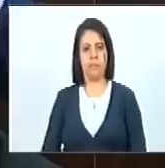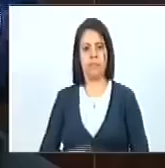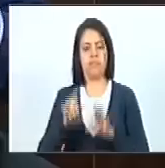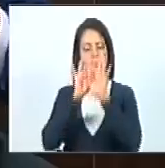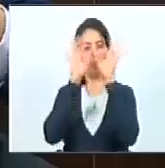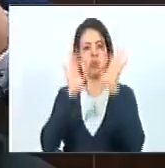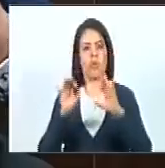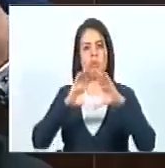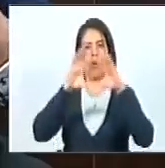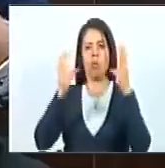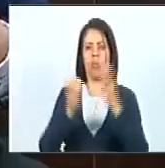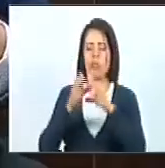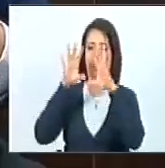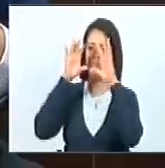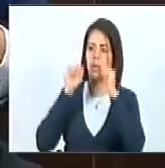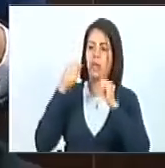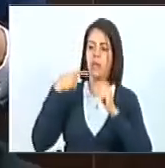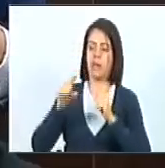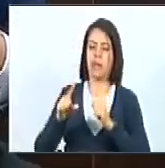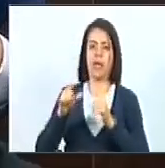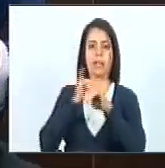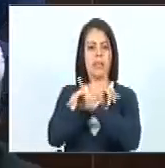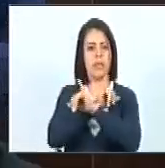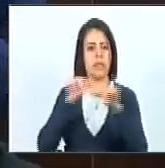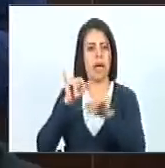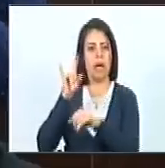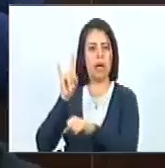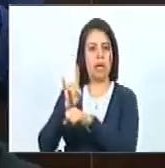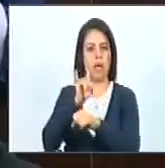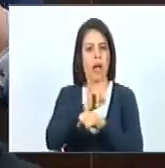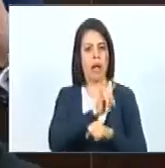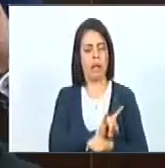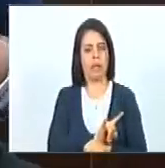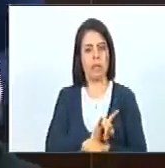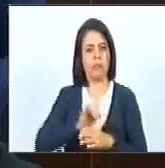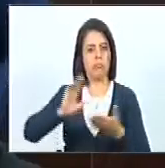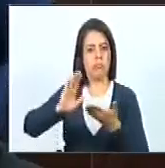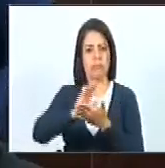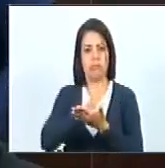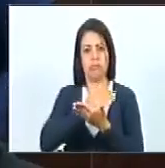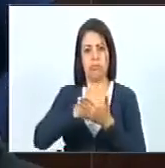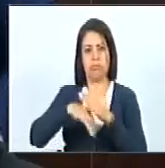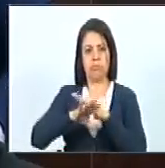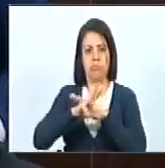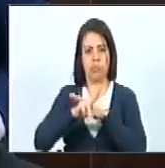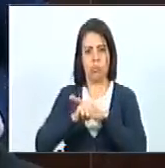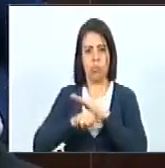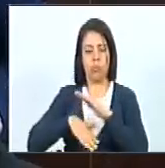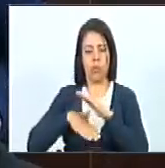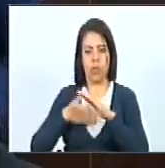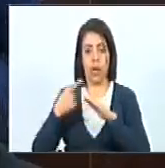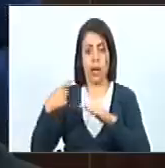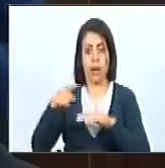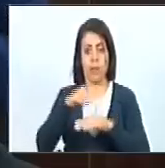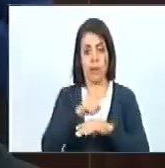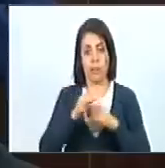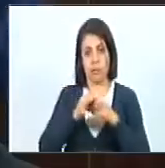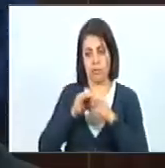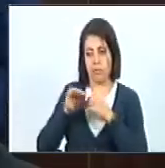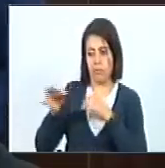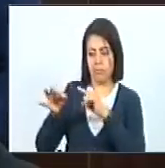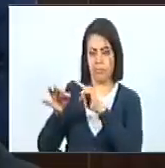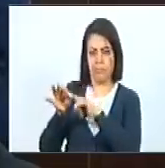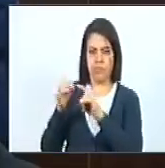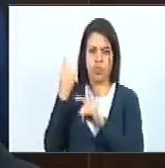forma que el mundo entendió que tenía que salirse del engaño y de la estafa de que podía tener aislado al